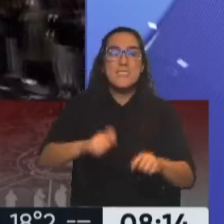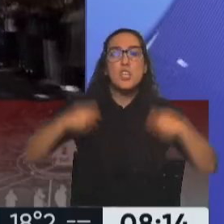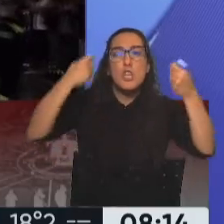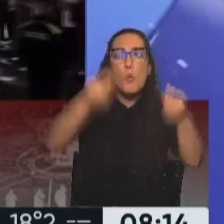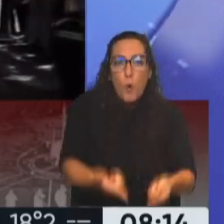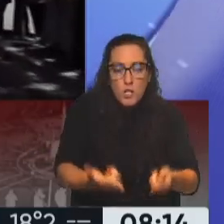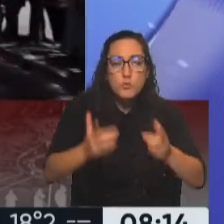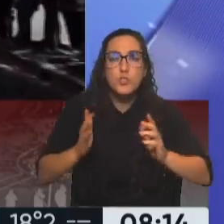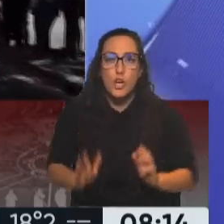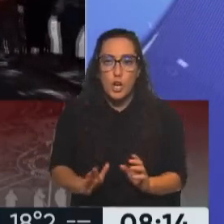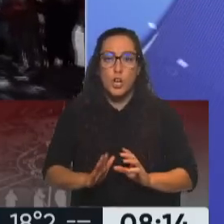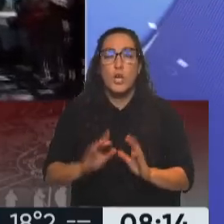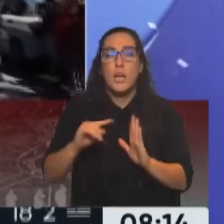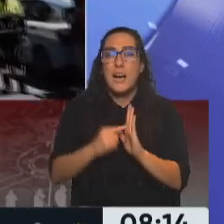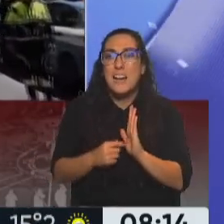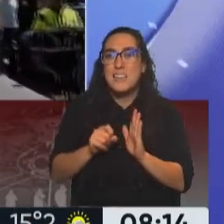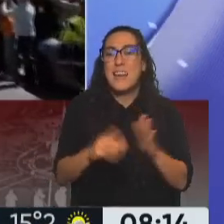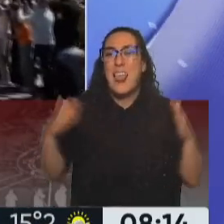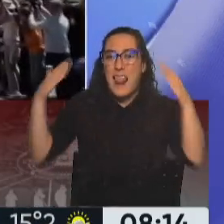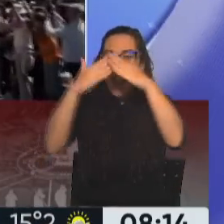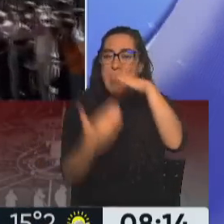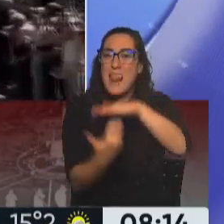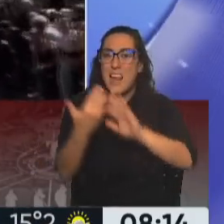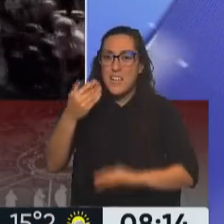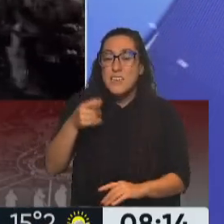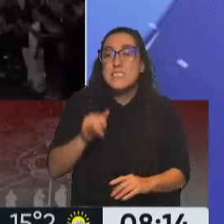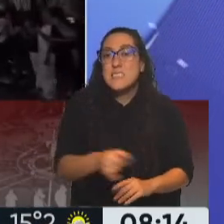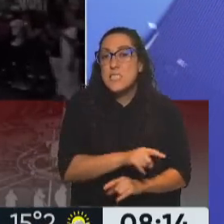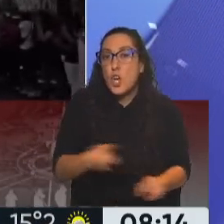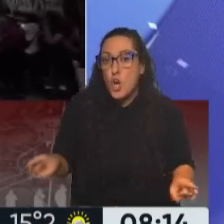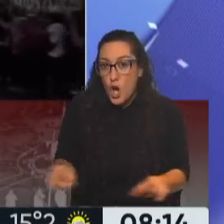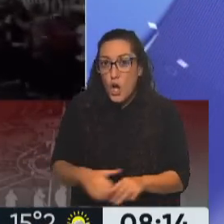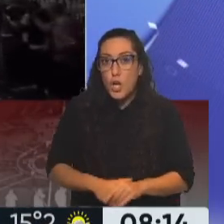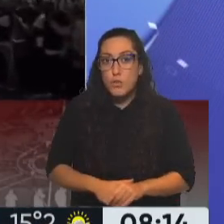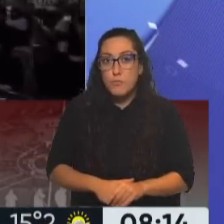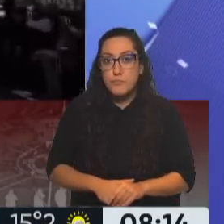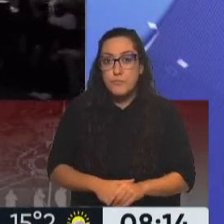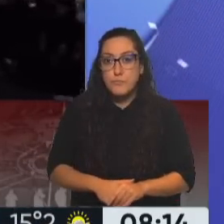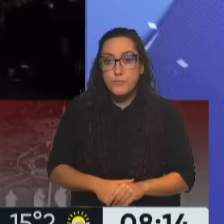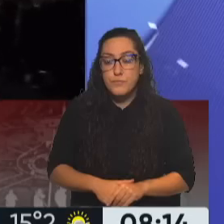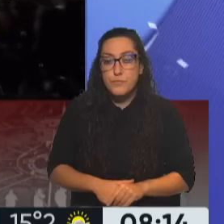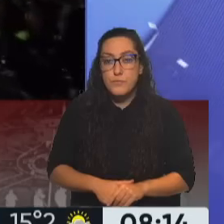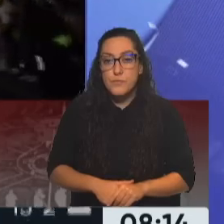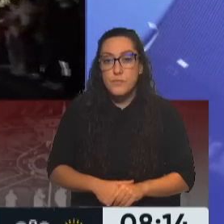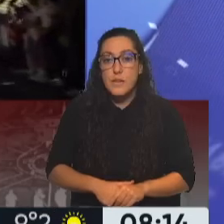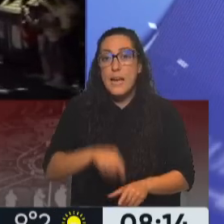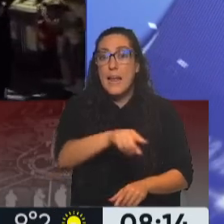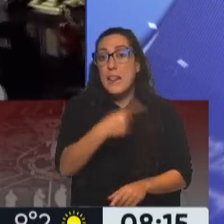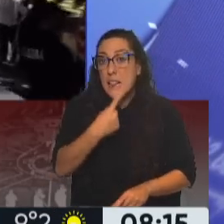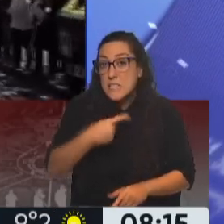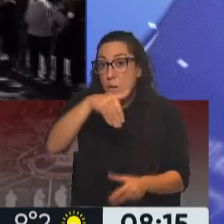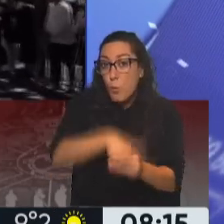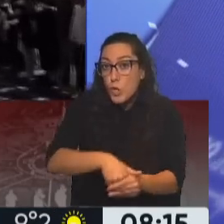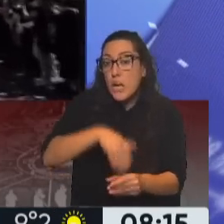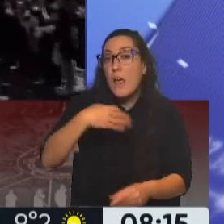funciones, pero los atributos de cardenal. Y si tiene atributos de cardenal, él debería votar. Él sostiene que sí debe votar,